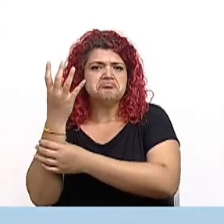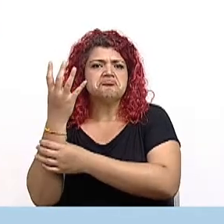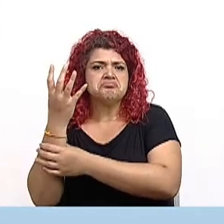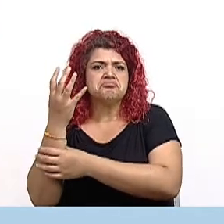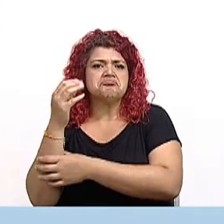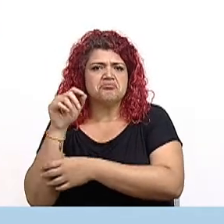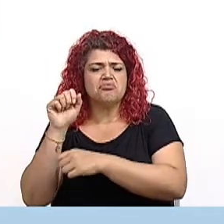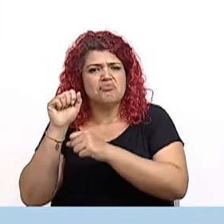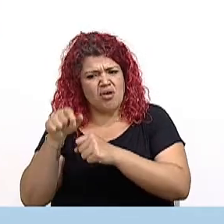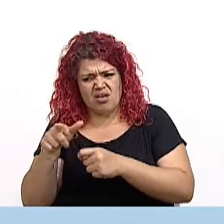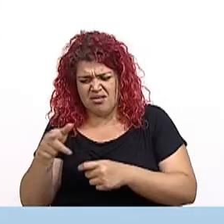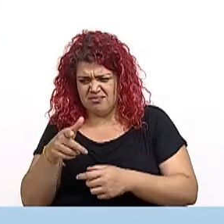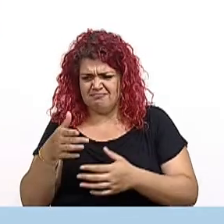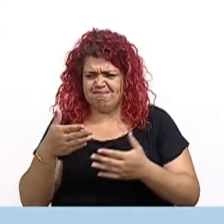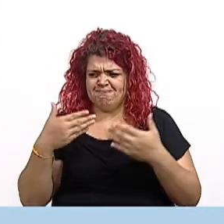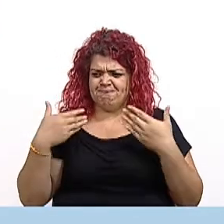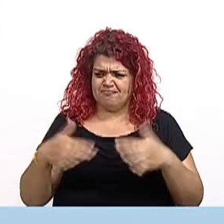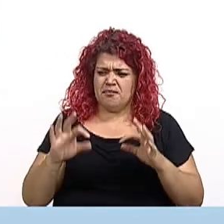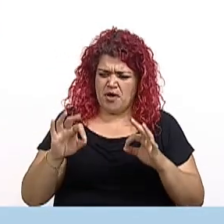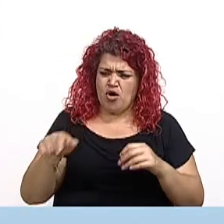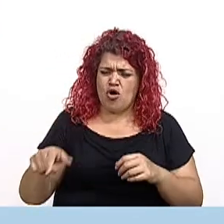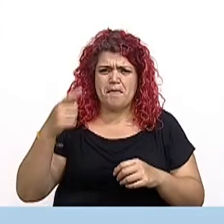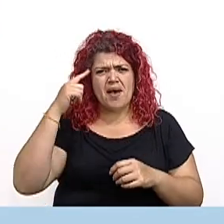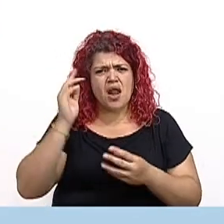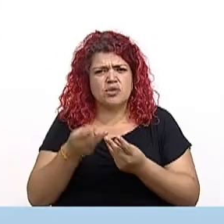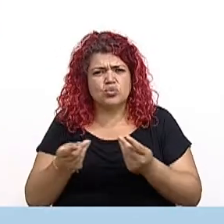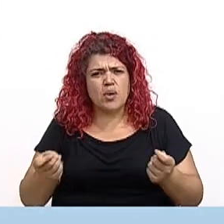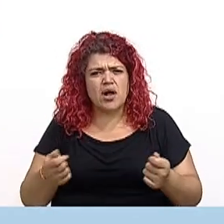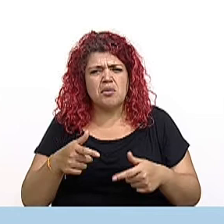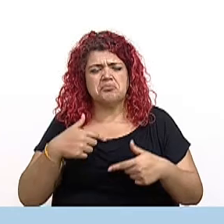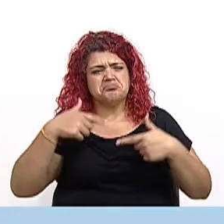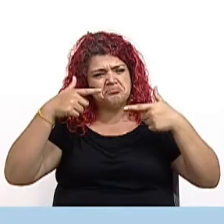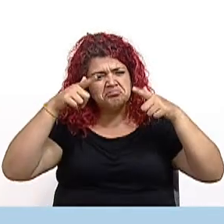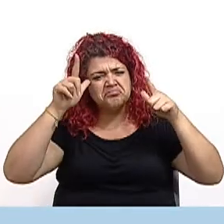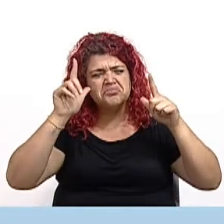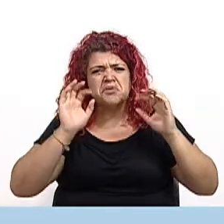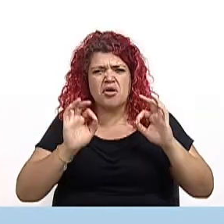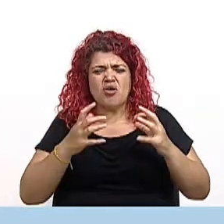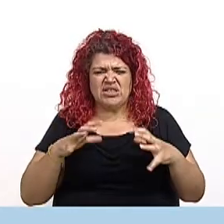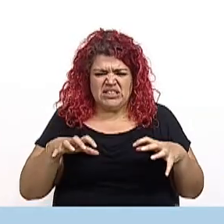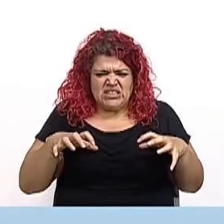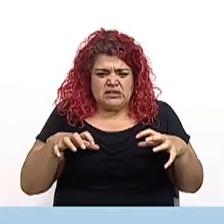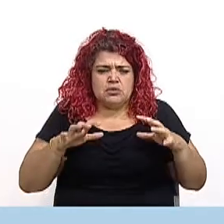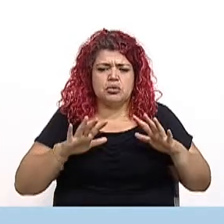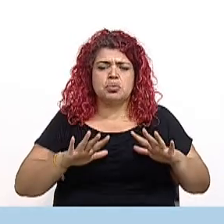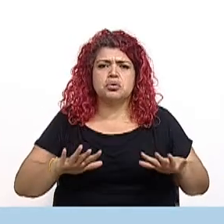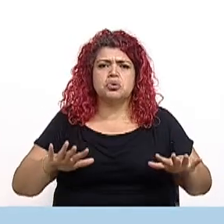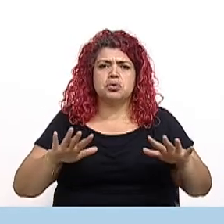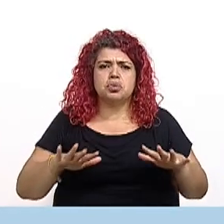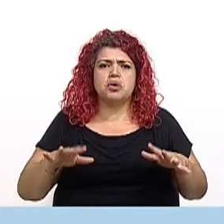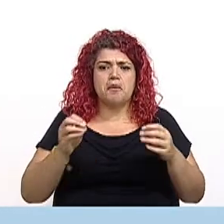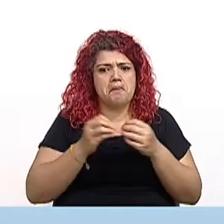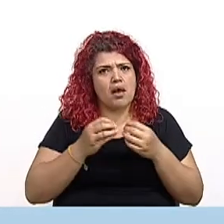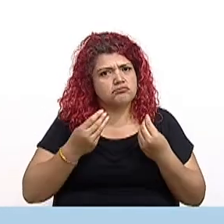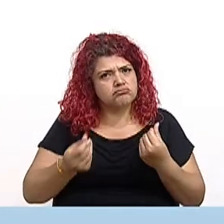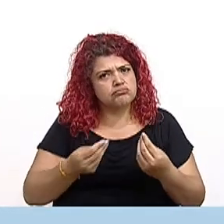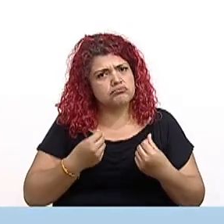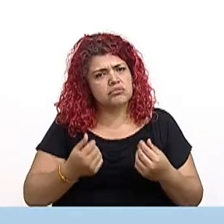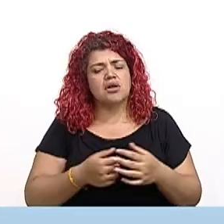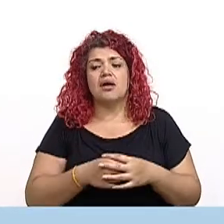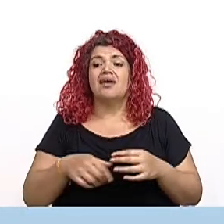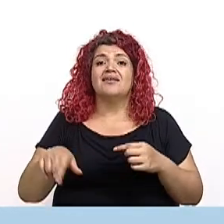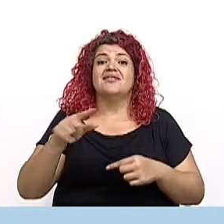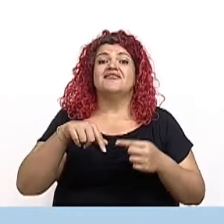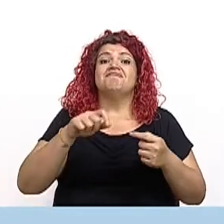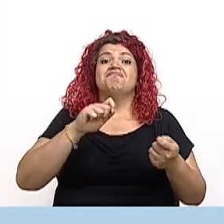Todo el beneficio que esto le trae al suelo, al mismo ganado, el reducirle el estrés, lo haría más productivo. Pasar de una